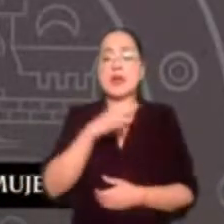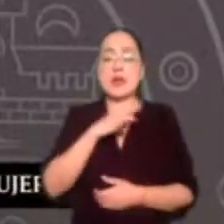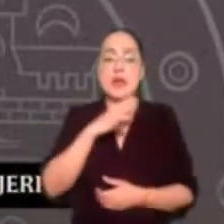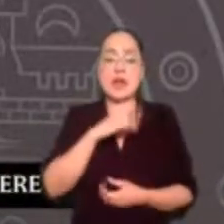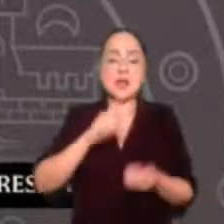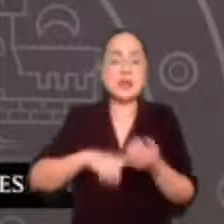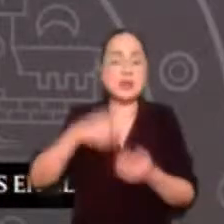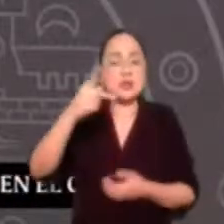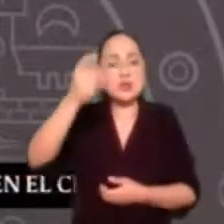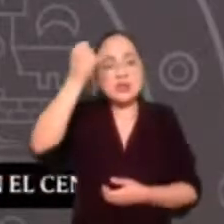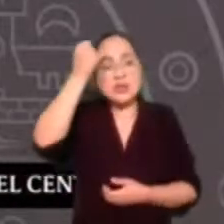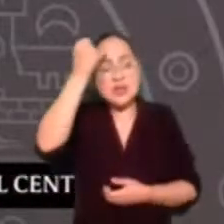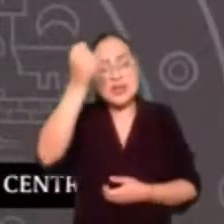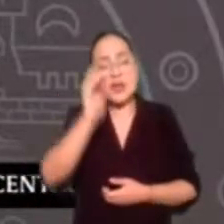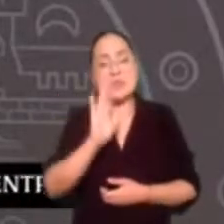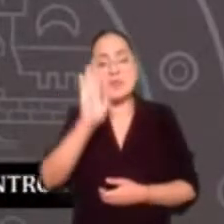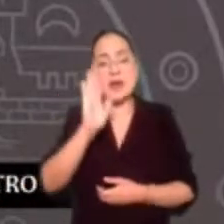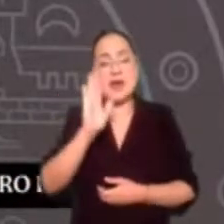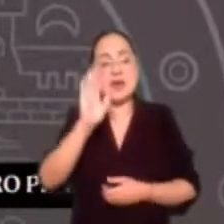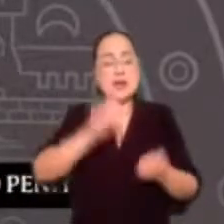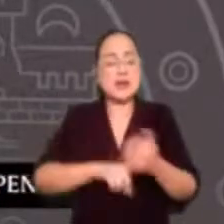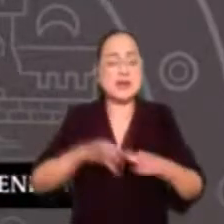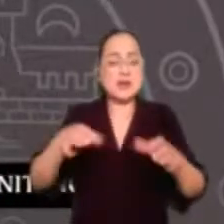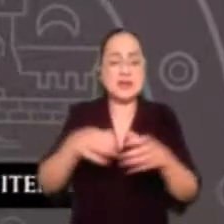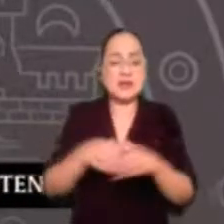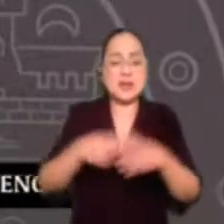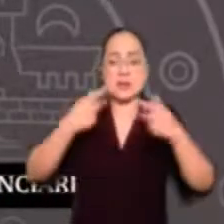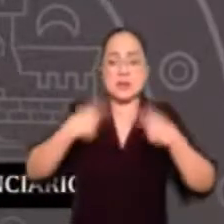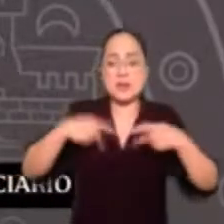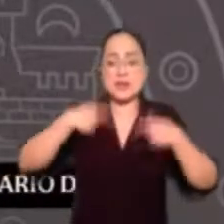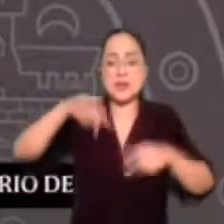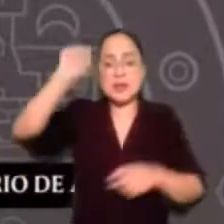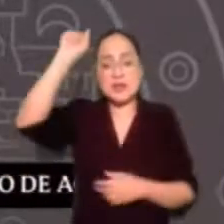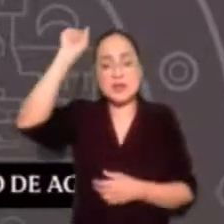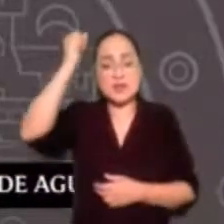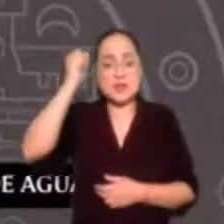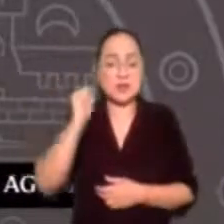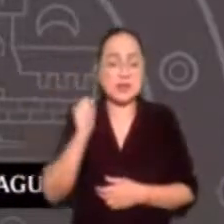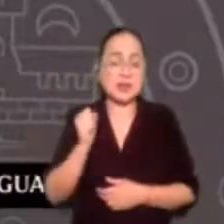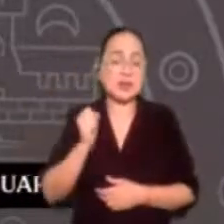es el sinaloense, la sinaloense, pues le quede claro que